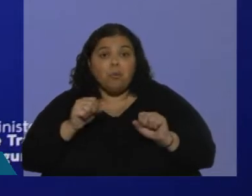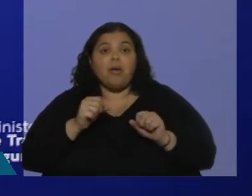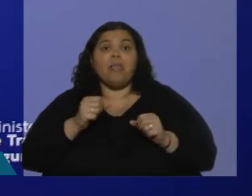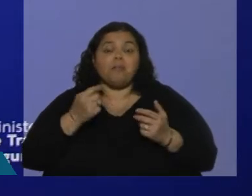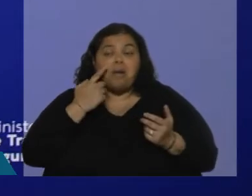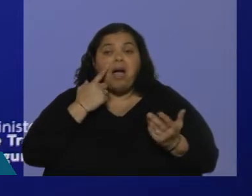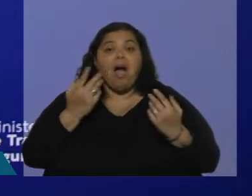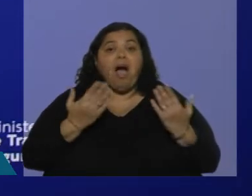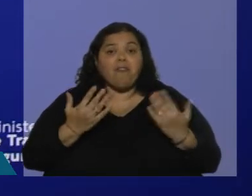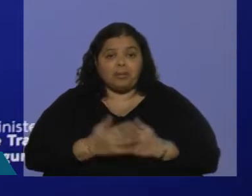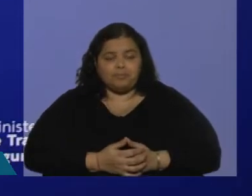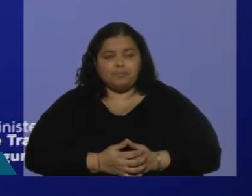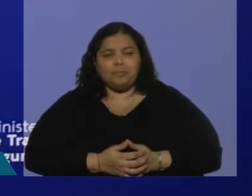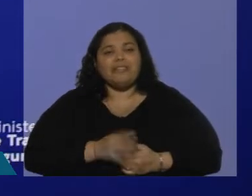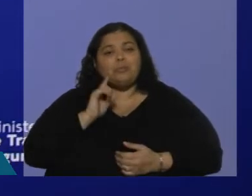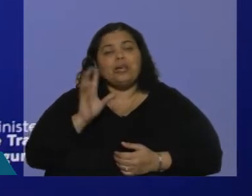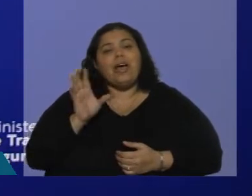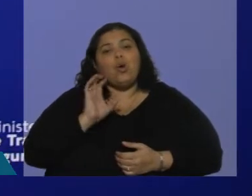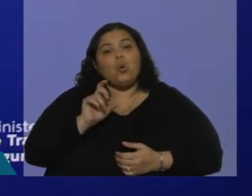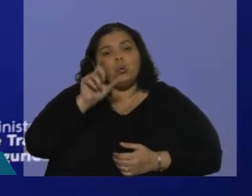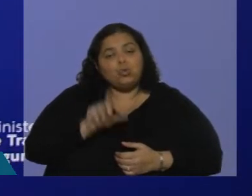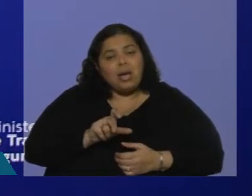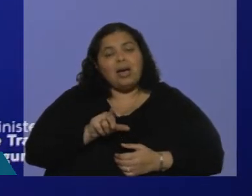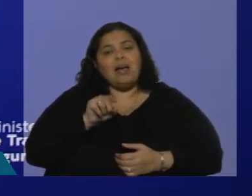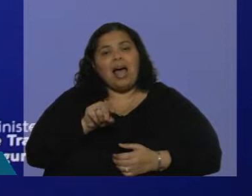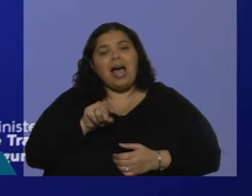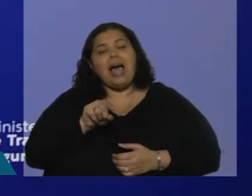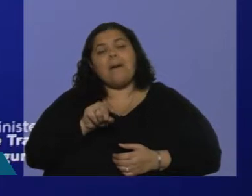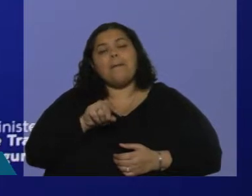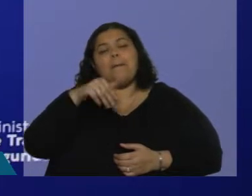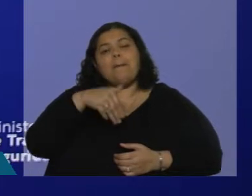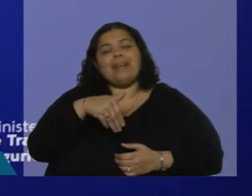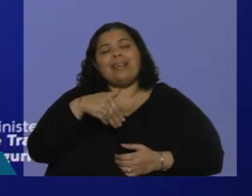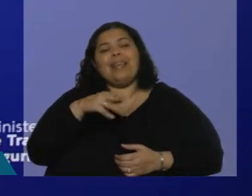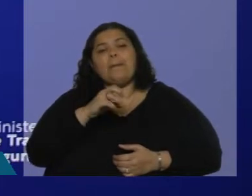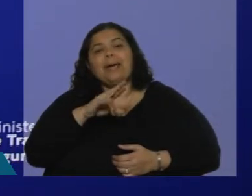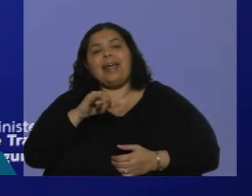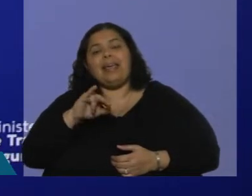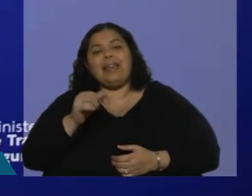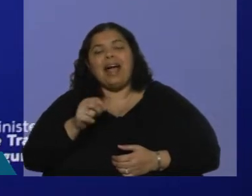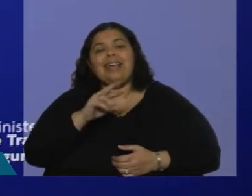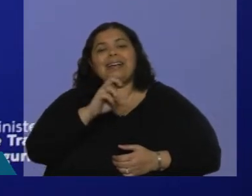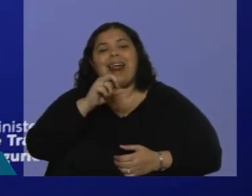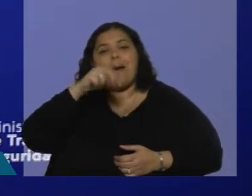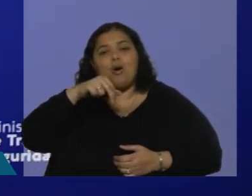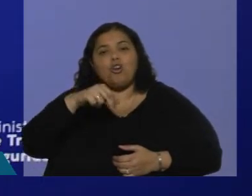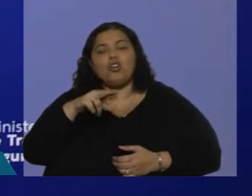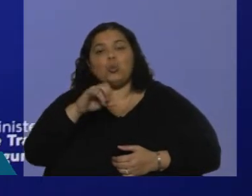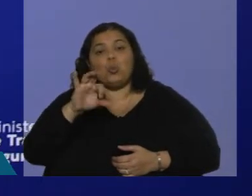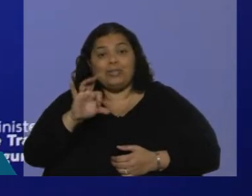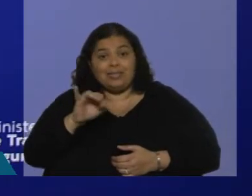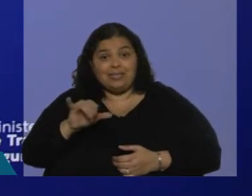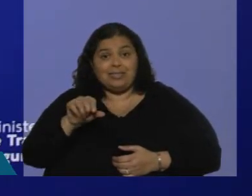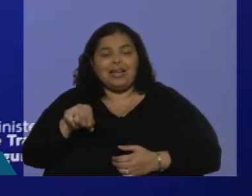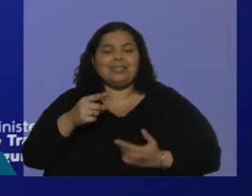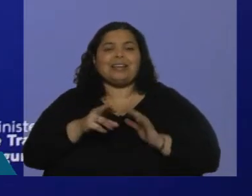partes vamos a escuchar a martín pereyra y ramón ruiz quien es representante de los trabajadores en